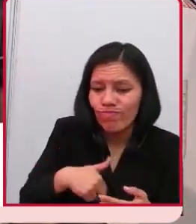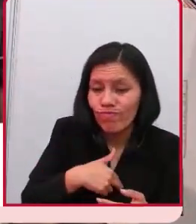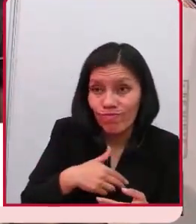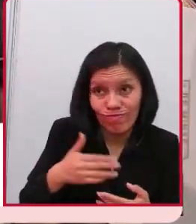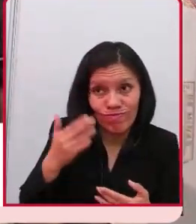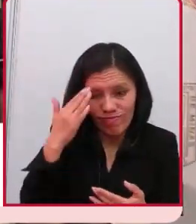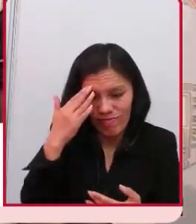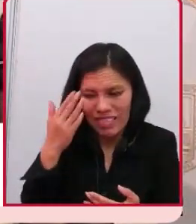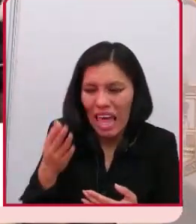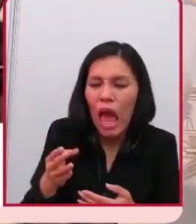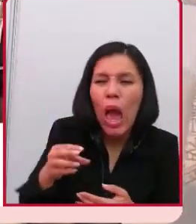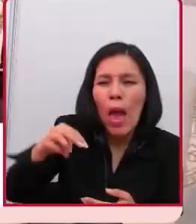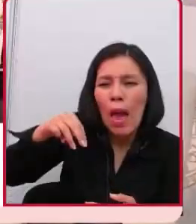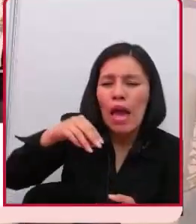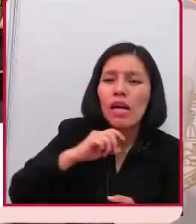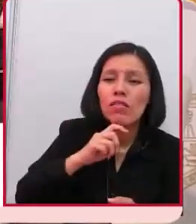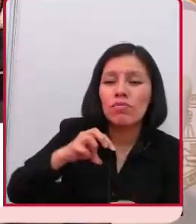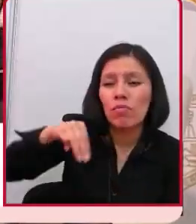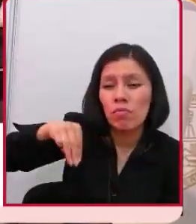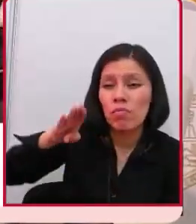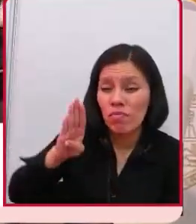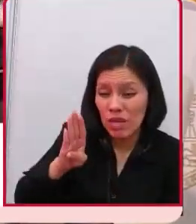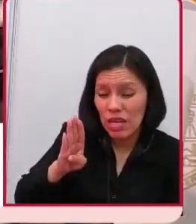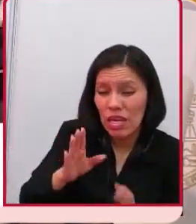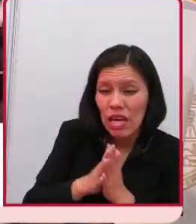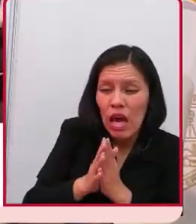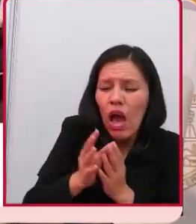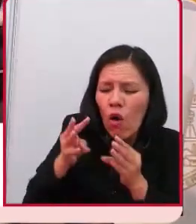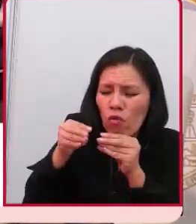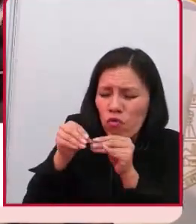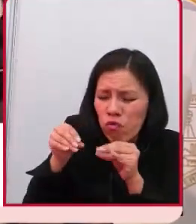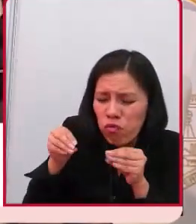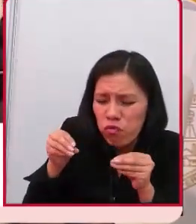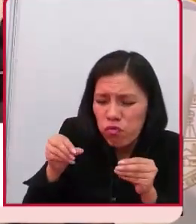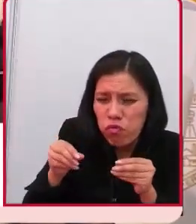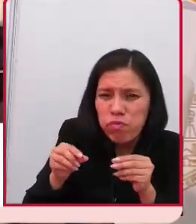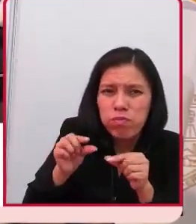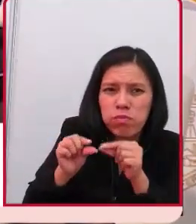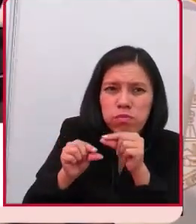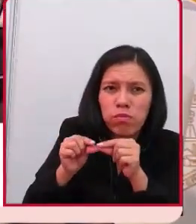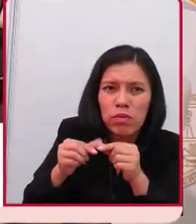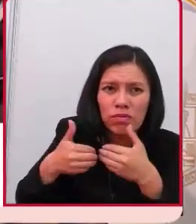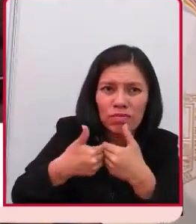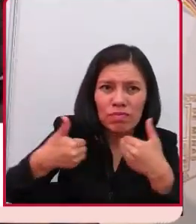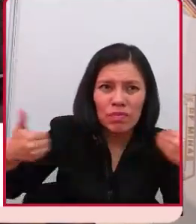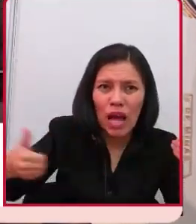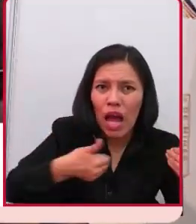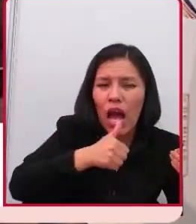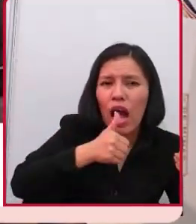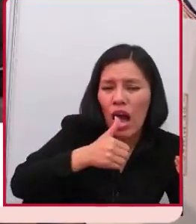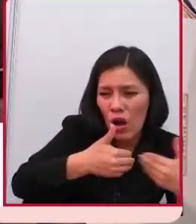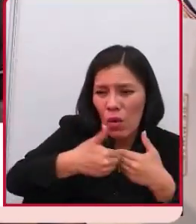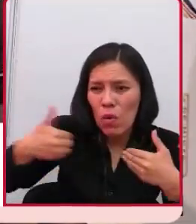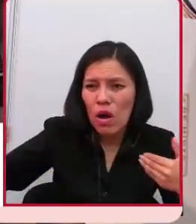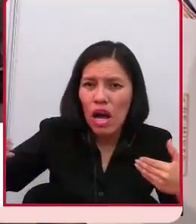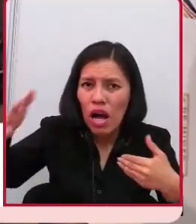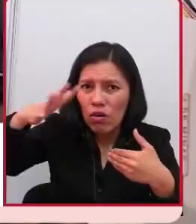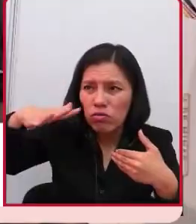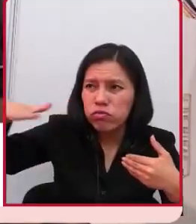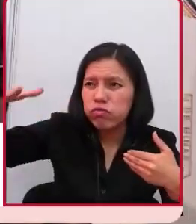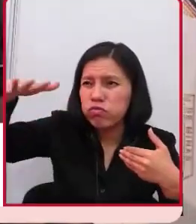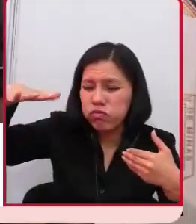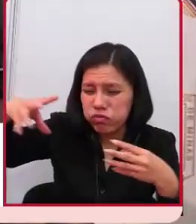mientras más fino, se vuelve de hidrofóbico a hidrofílico y se pierde precisamente en las fracciones finas este